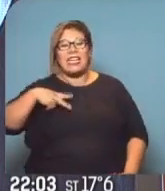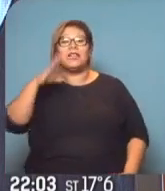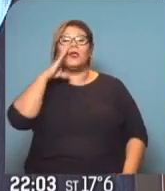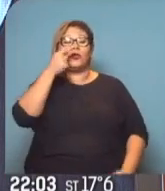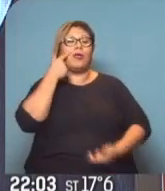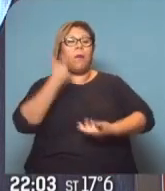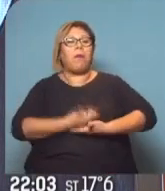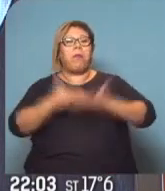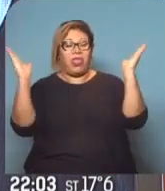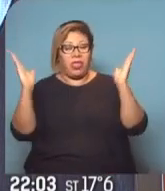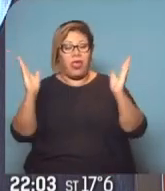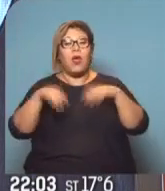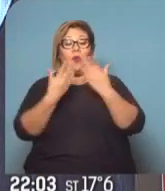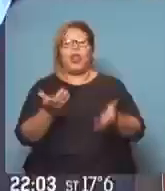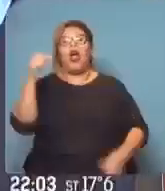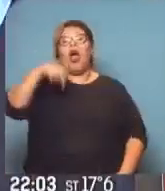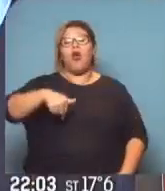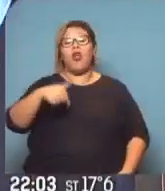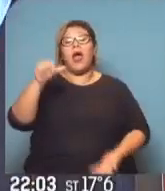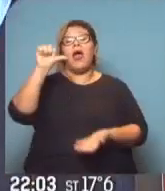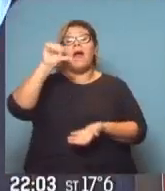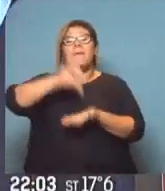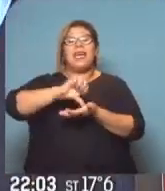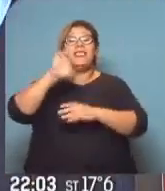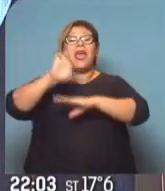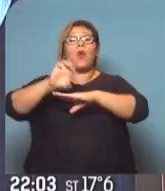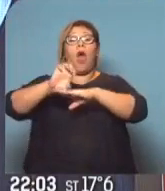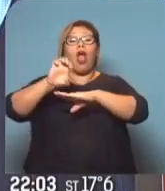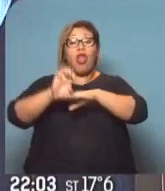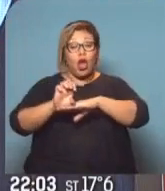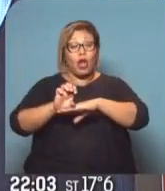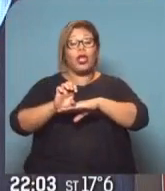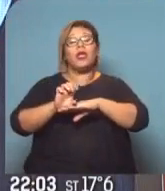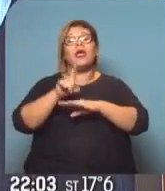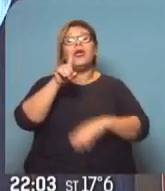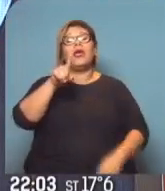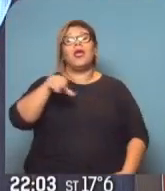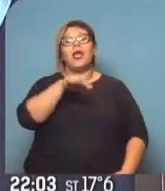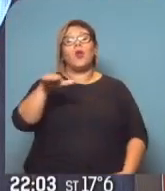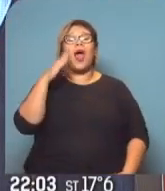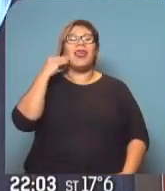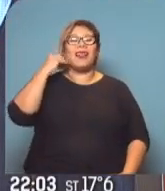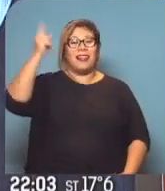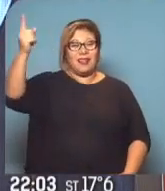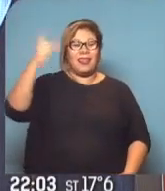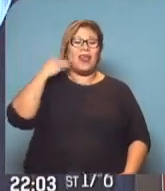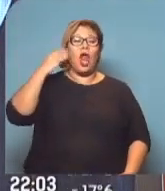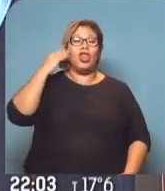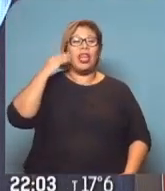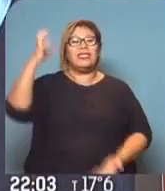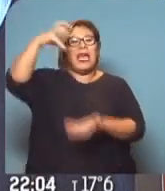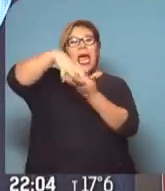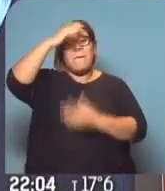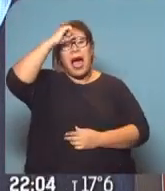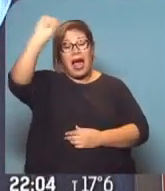quitó el gobierno de Ecuador, el gobierno de Lenín Moreno, distanciado de su antecesor, de Rafael Correa, quien se lo había